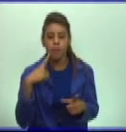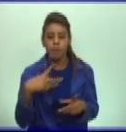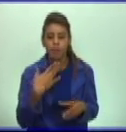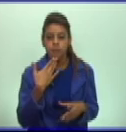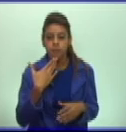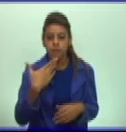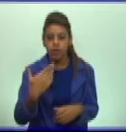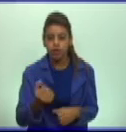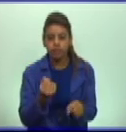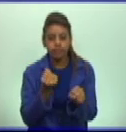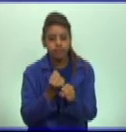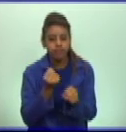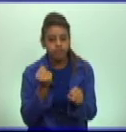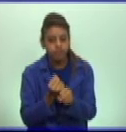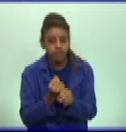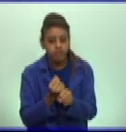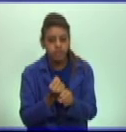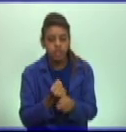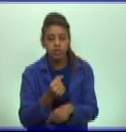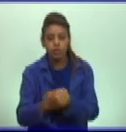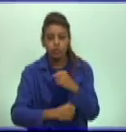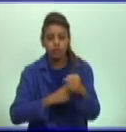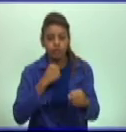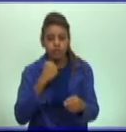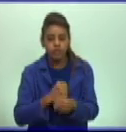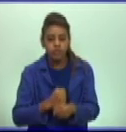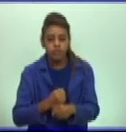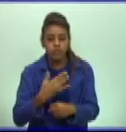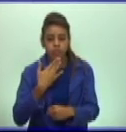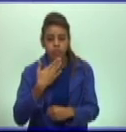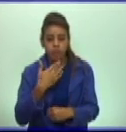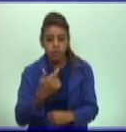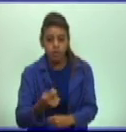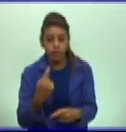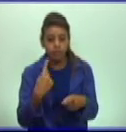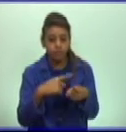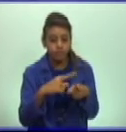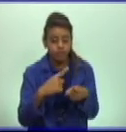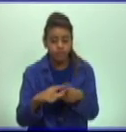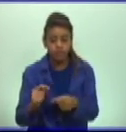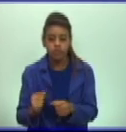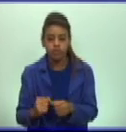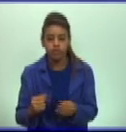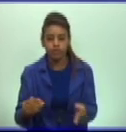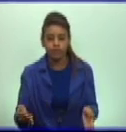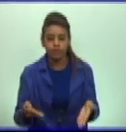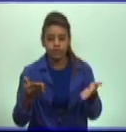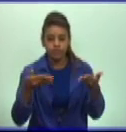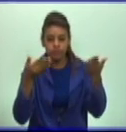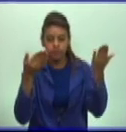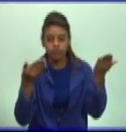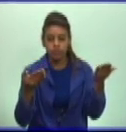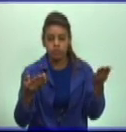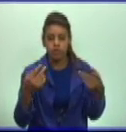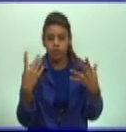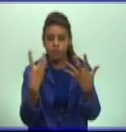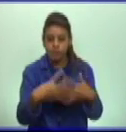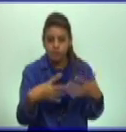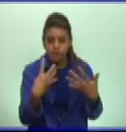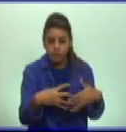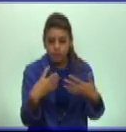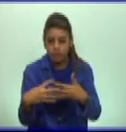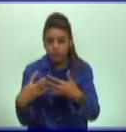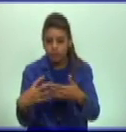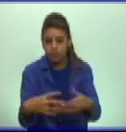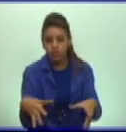trabajo, que se usaran con más racionalidad los recursos y se logran elevar los niveles de producción en todos